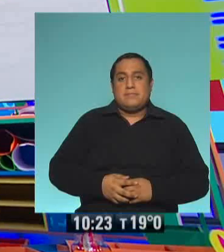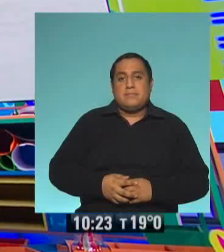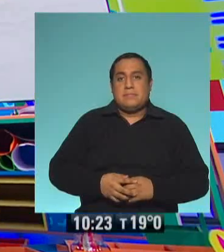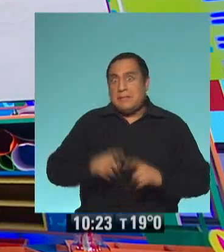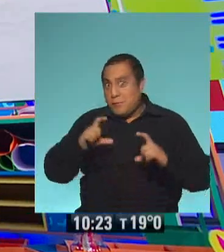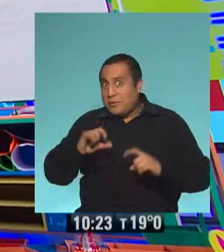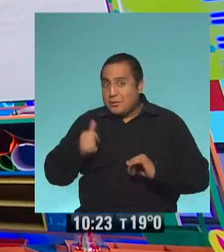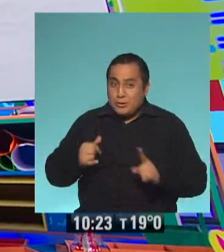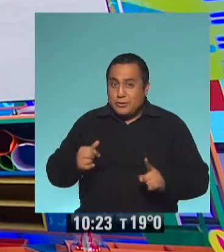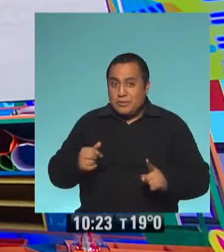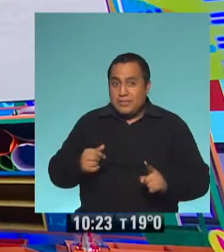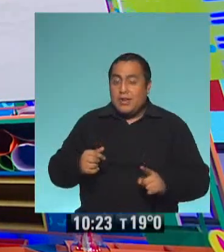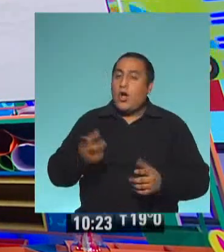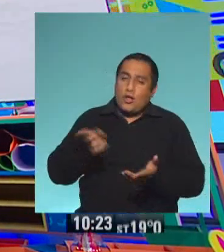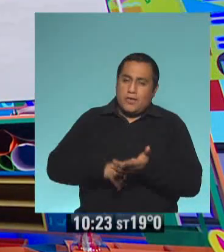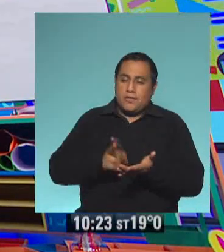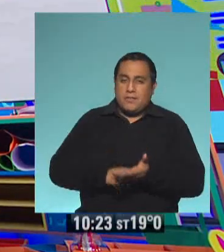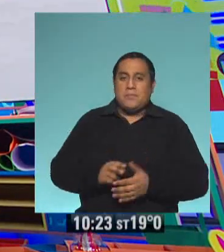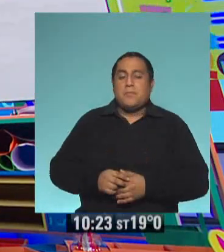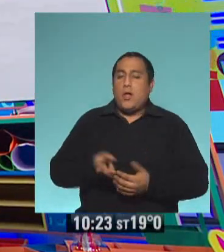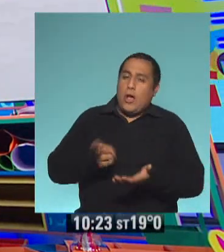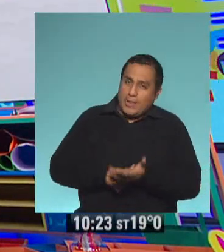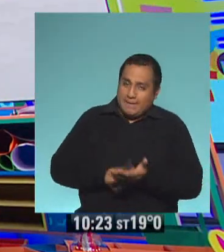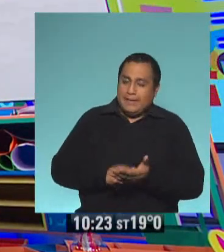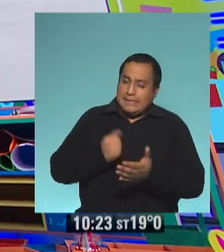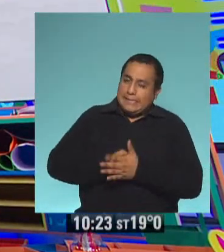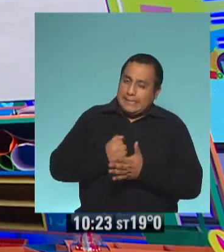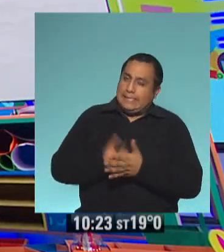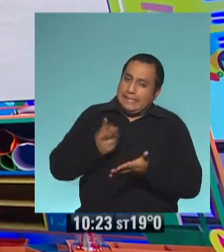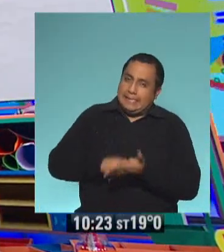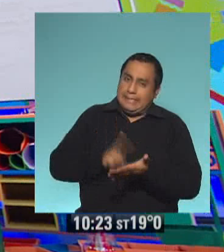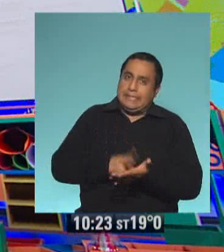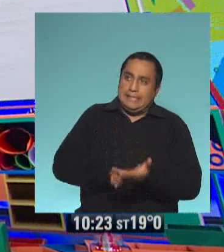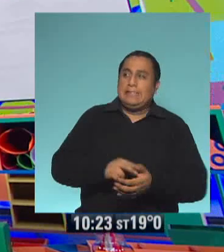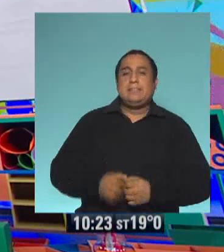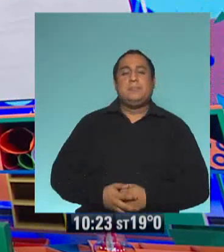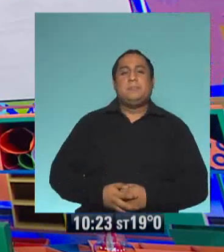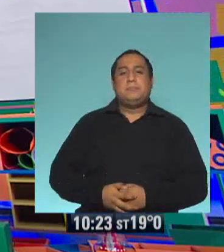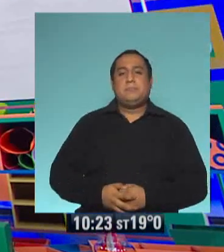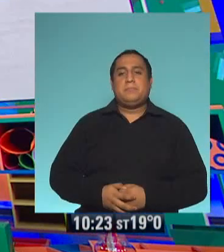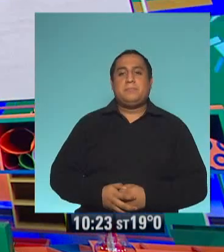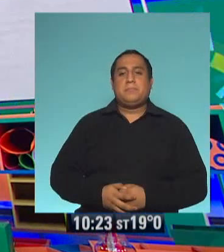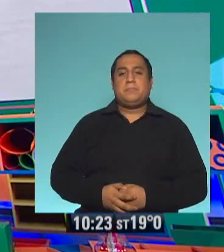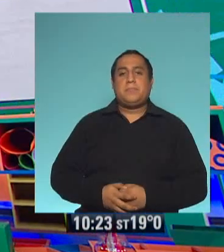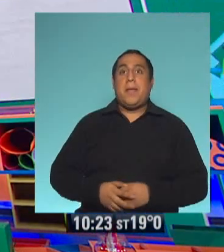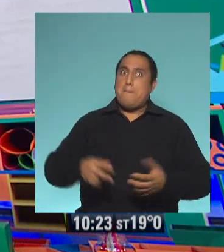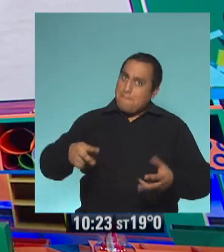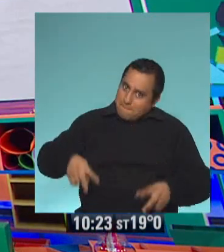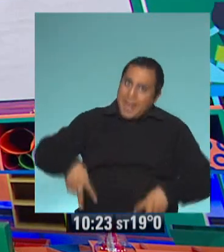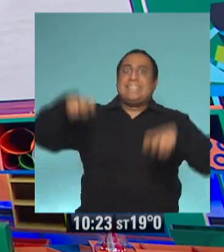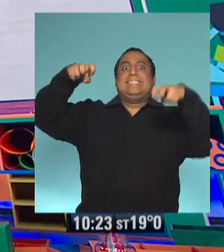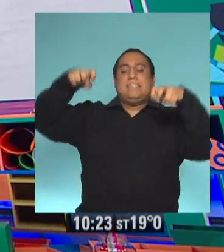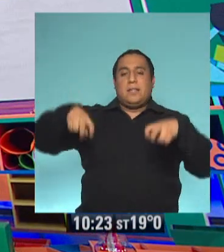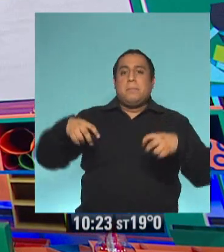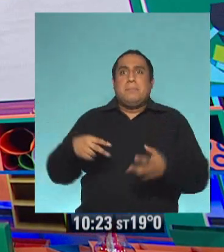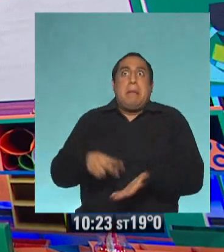¿Salió o no salió? Otra, otra, otro intento. Otro intento. En el lugar. Más alto, dicen. Salte. Más alto. Pero no